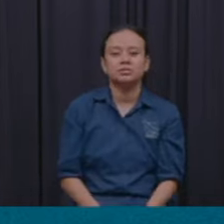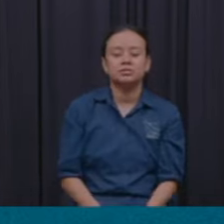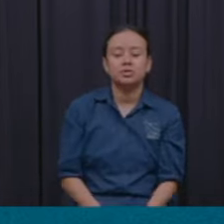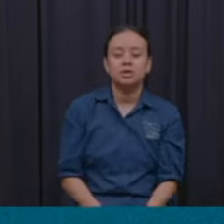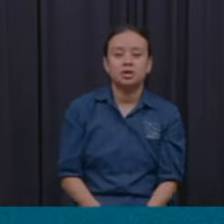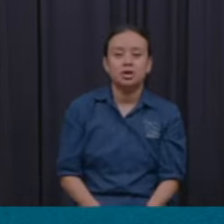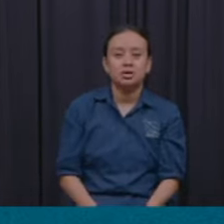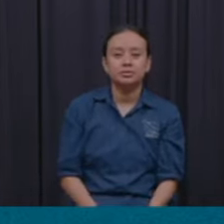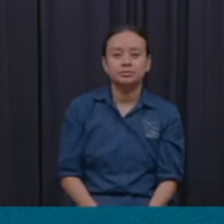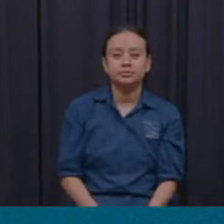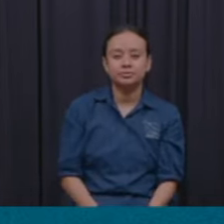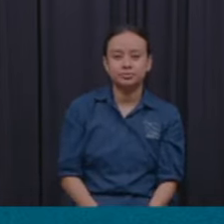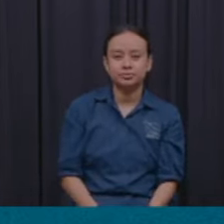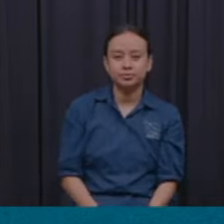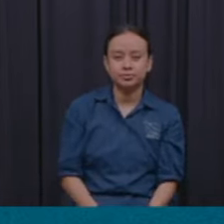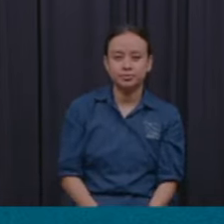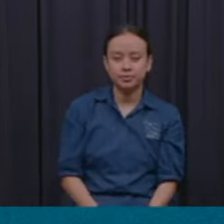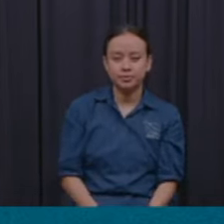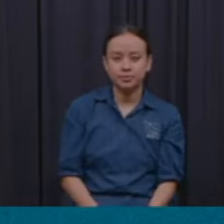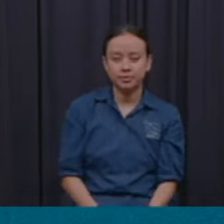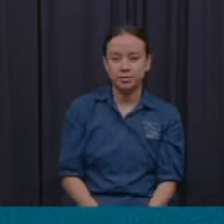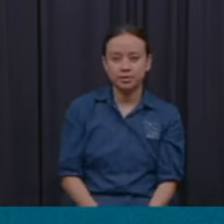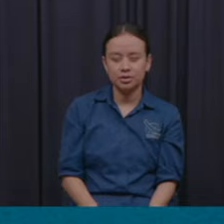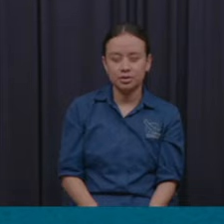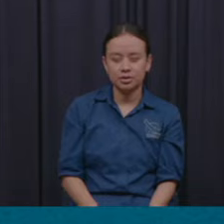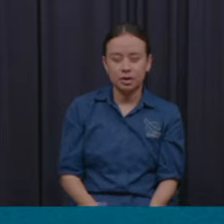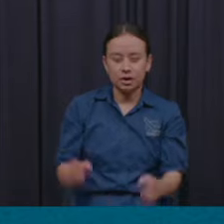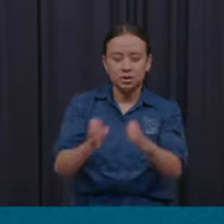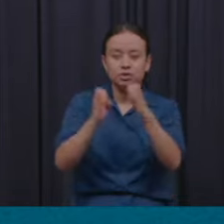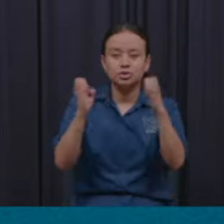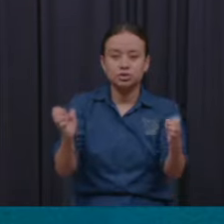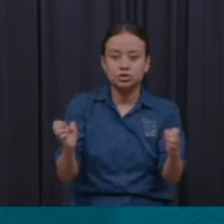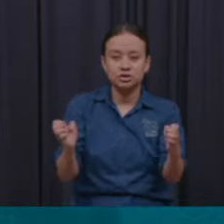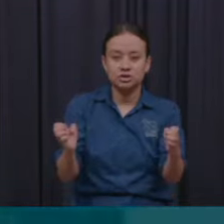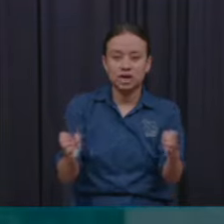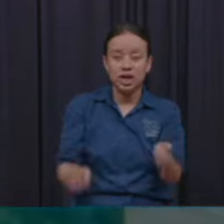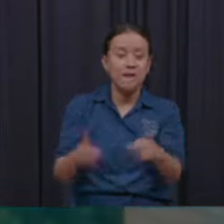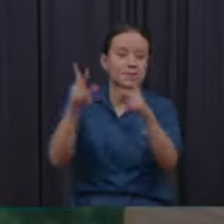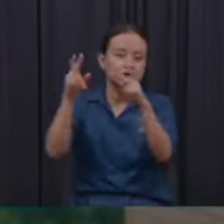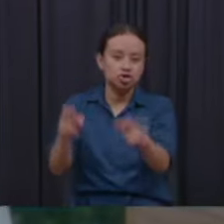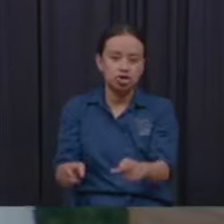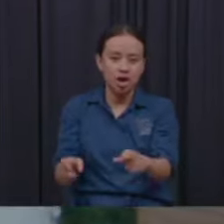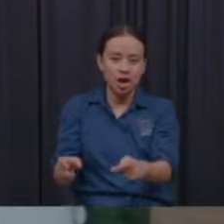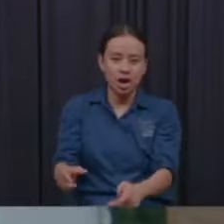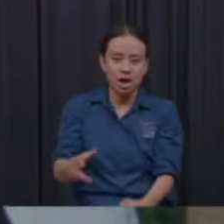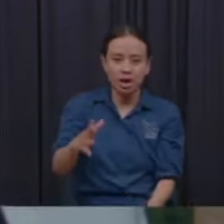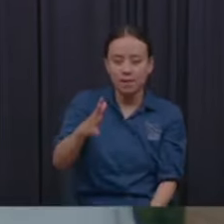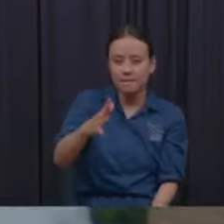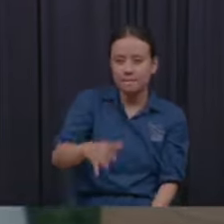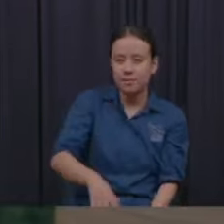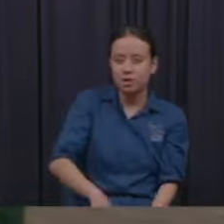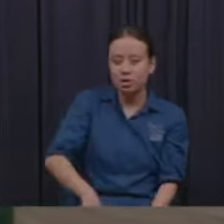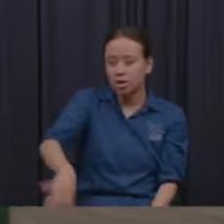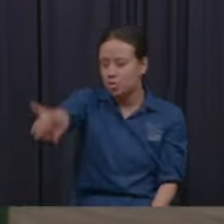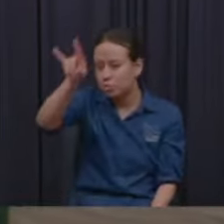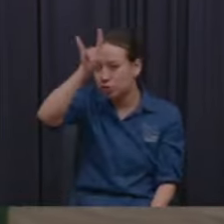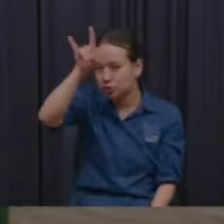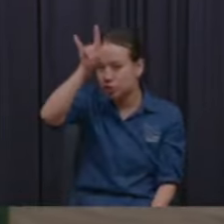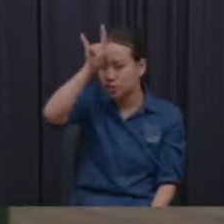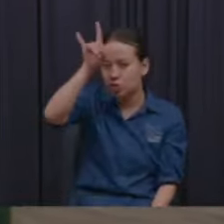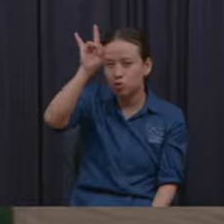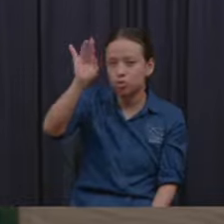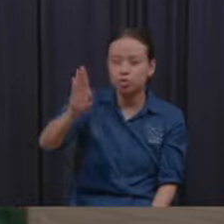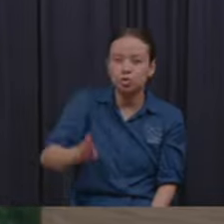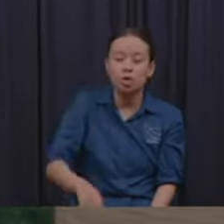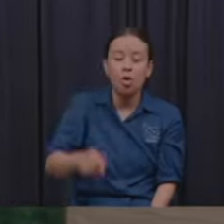sea, deténgase un momento. Puede ser que el inmundo, entiéndase, un espíritu inmundo se metió. Hoy lo